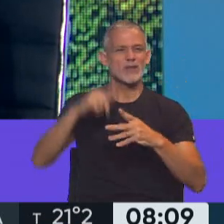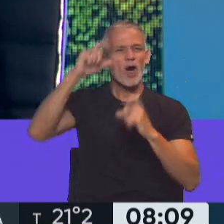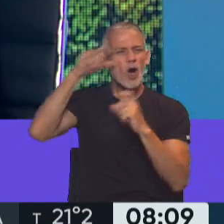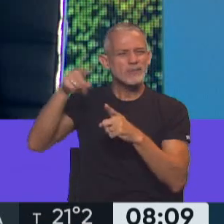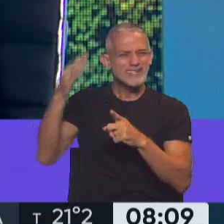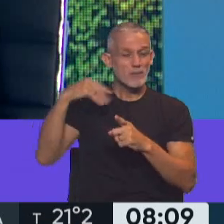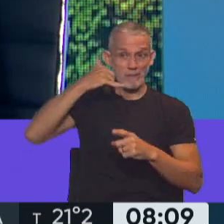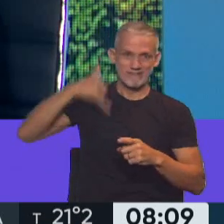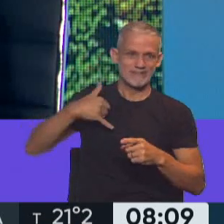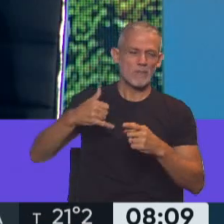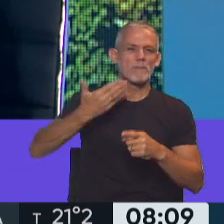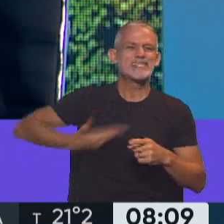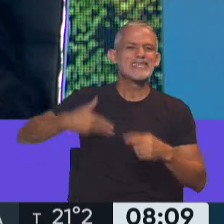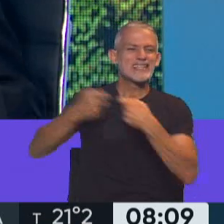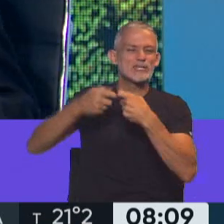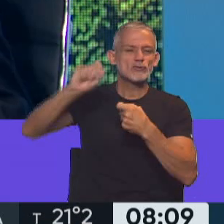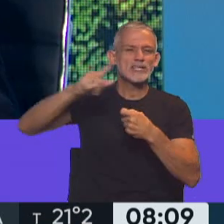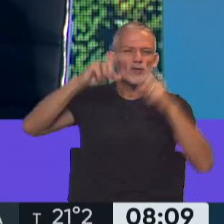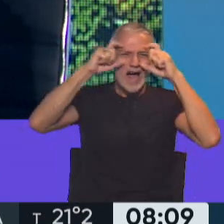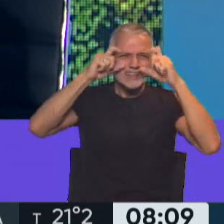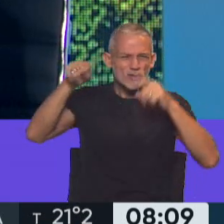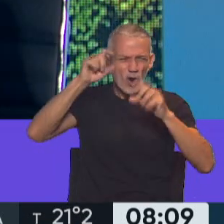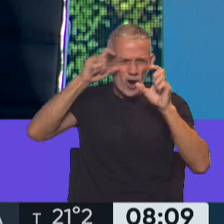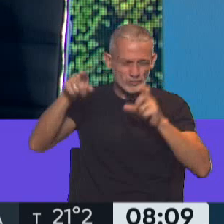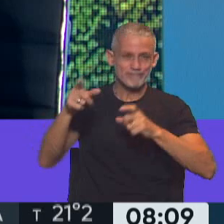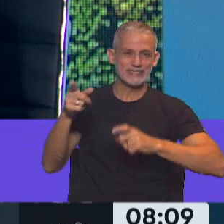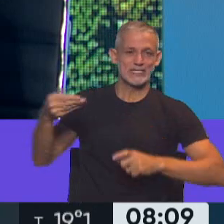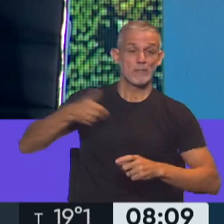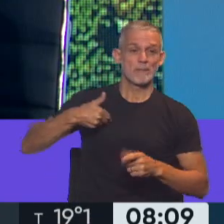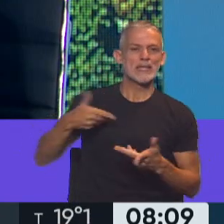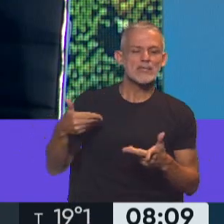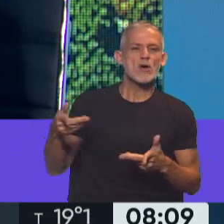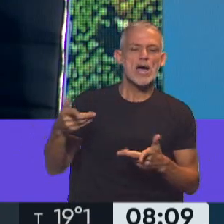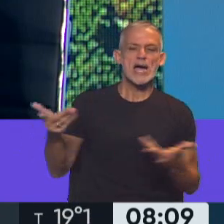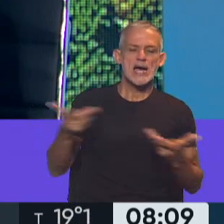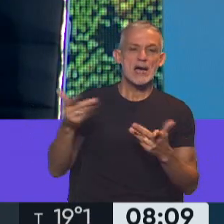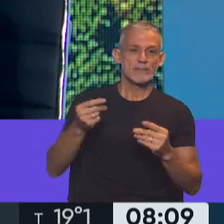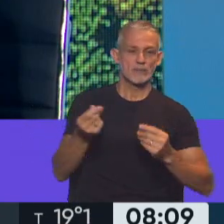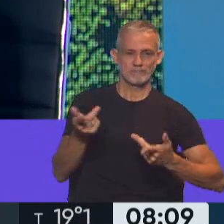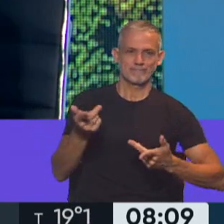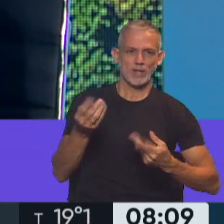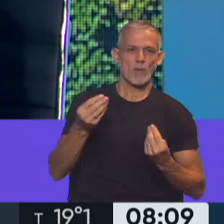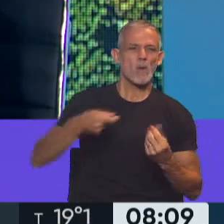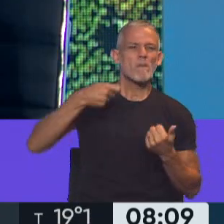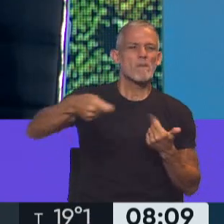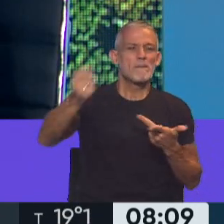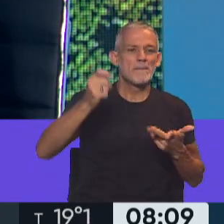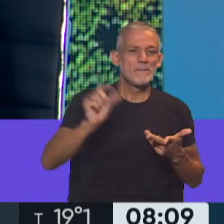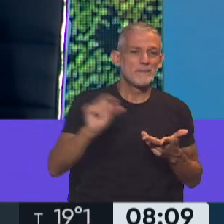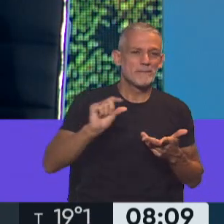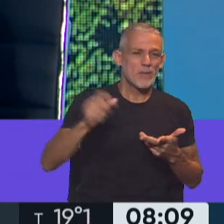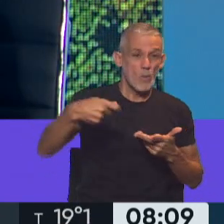¿no? Viendo que justamente, ¿no? Subió por suerte un pedido nuestro ese margen de crediticio que